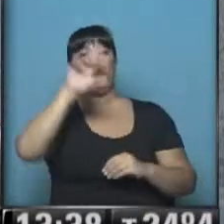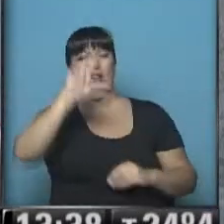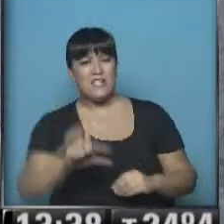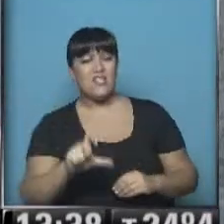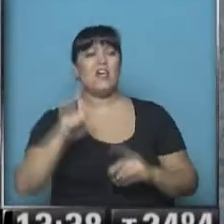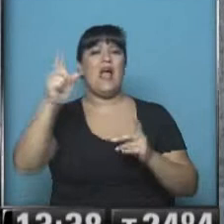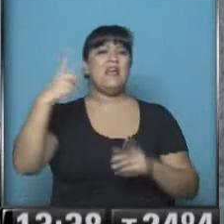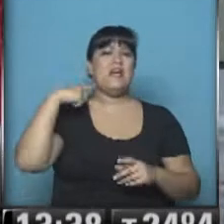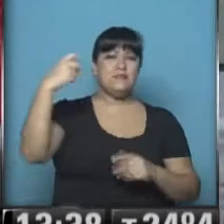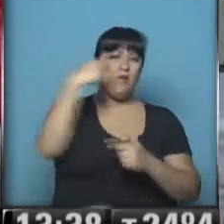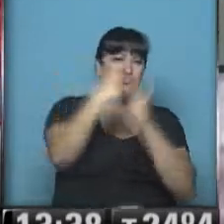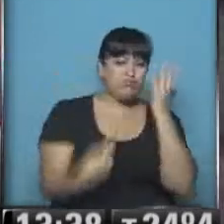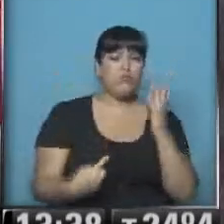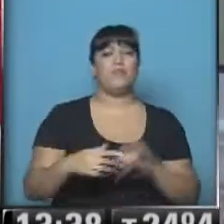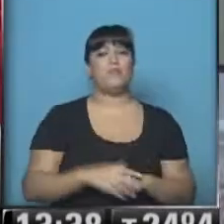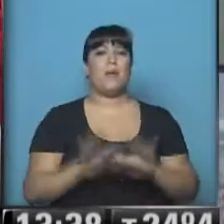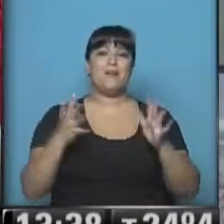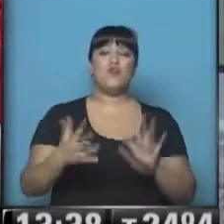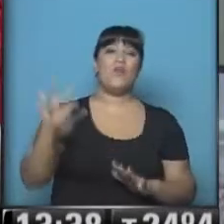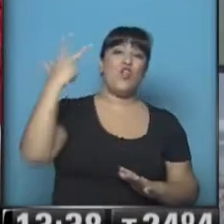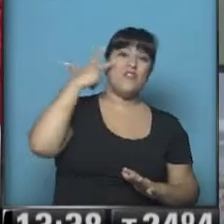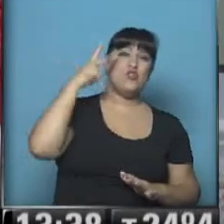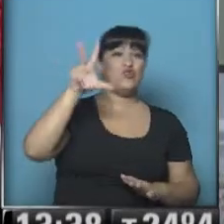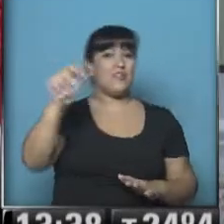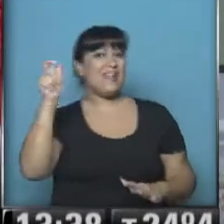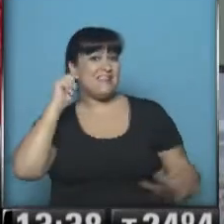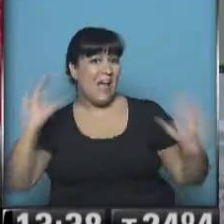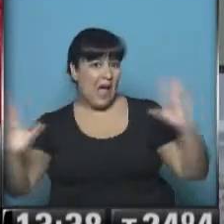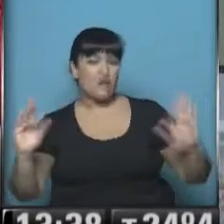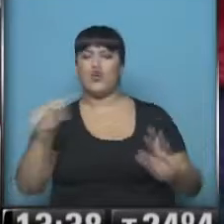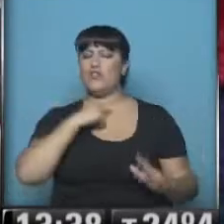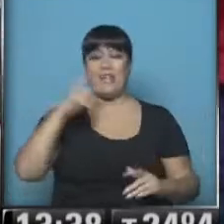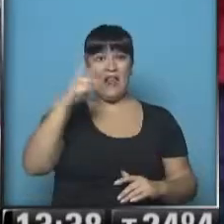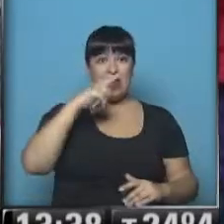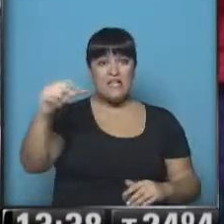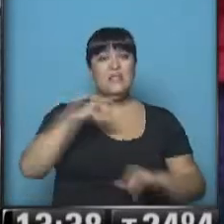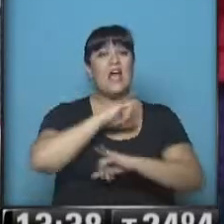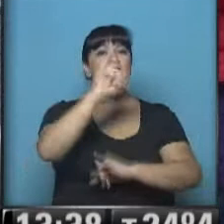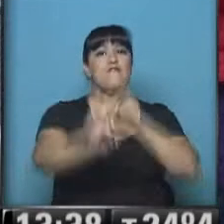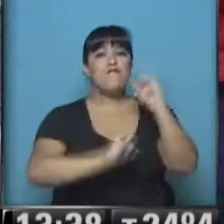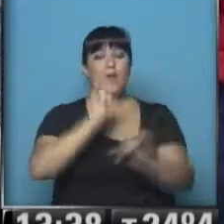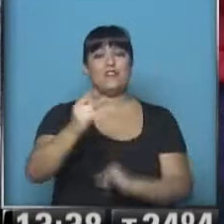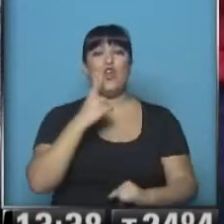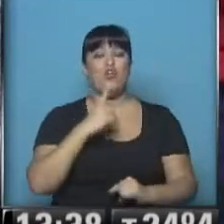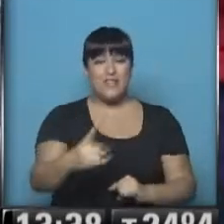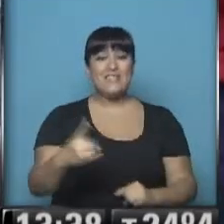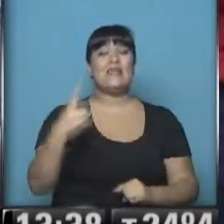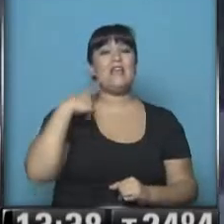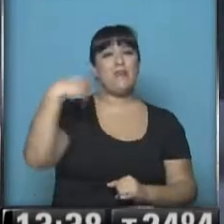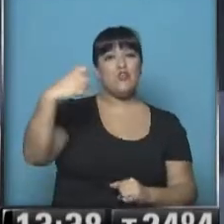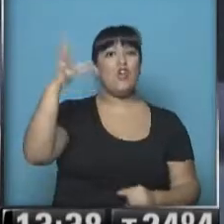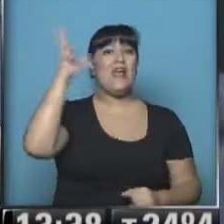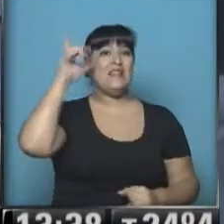España entre los 18 y los 30 años de edad. El relevamiento confirma que los españoles e italianos son los que ven el